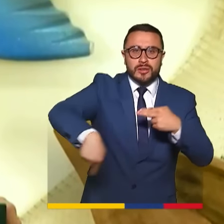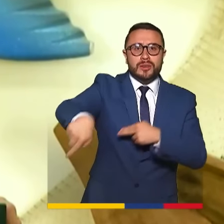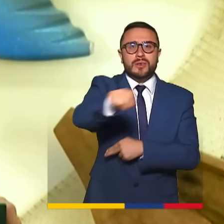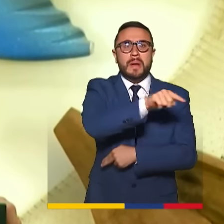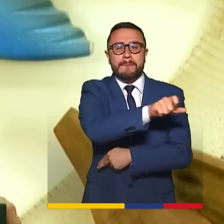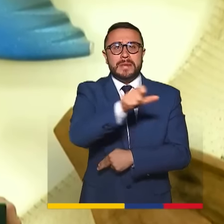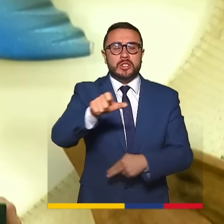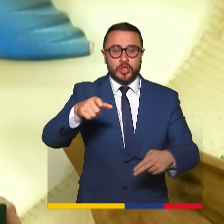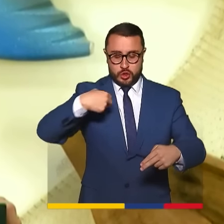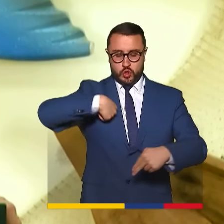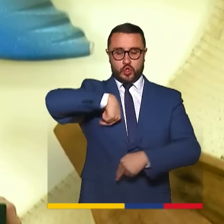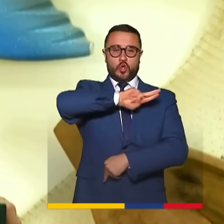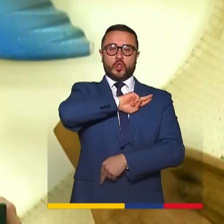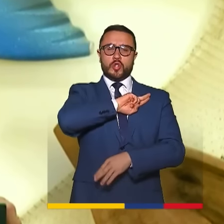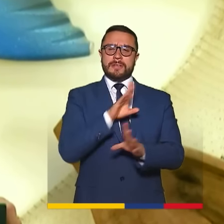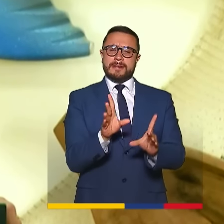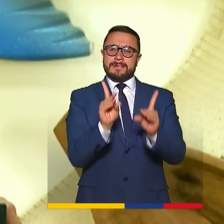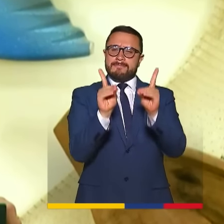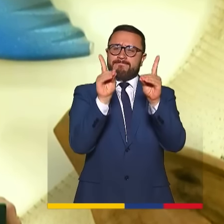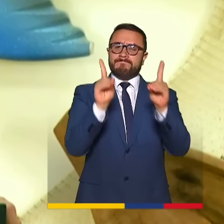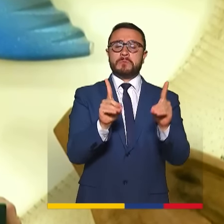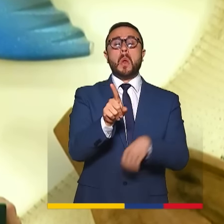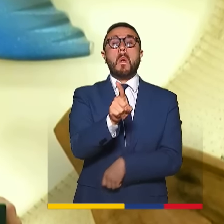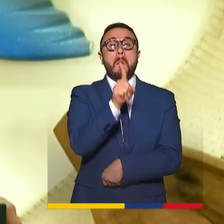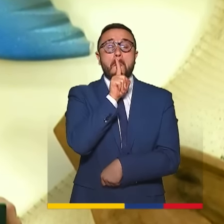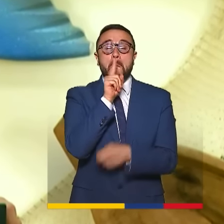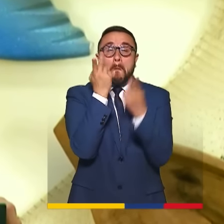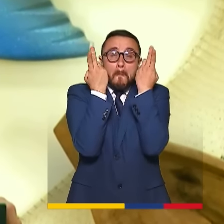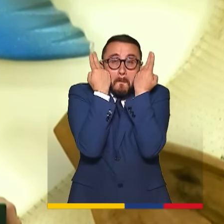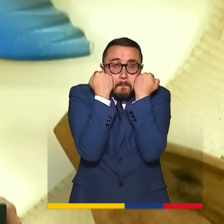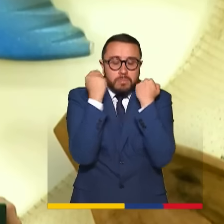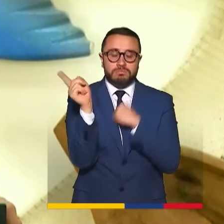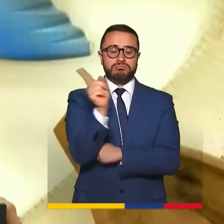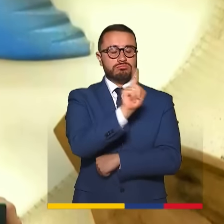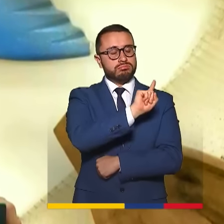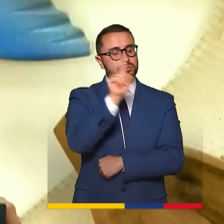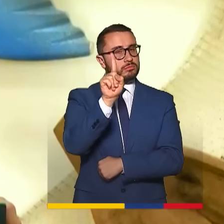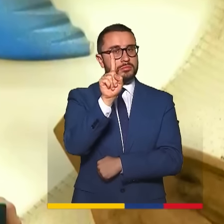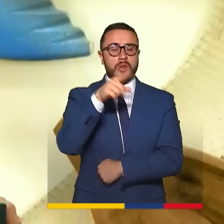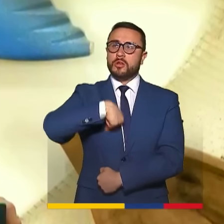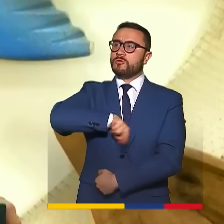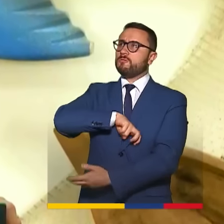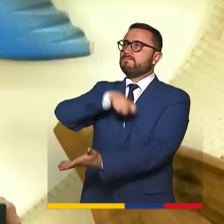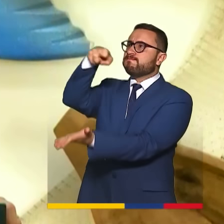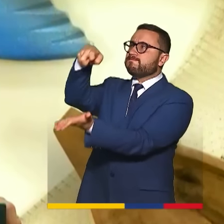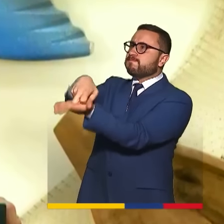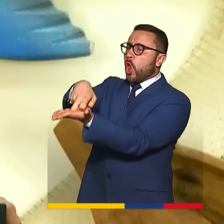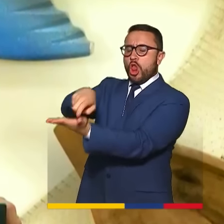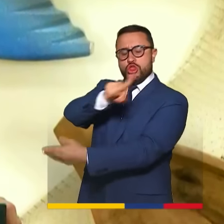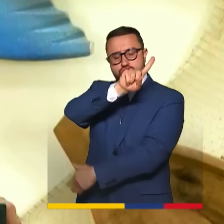hemos decidido no callar, no arrodillarnos,